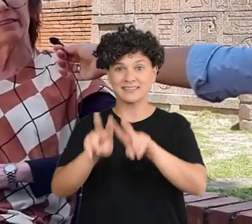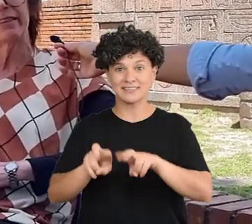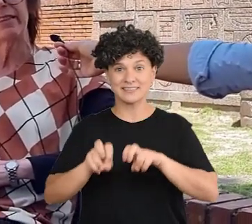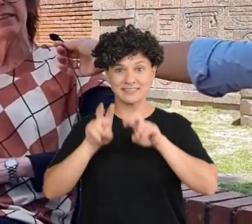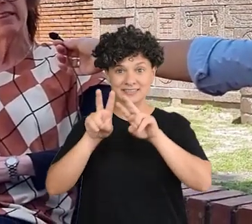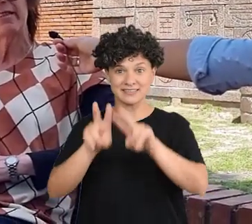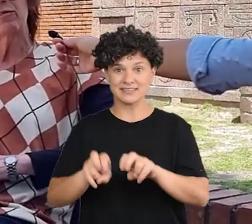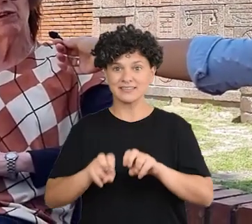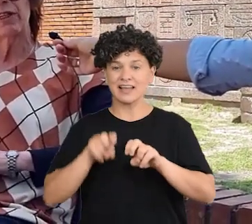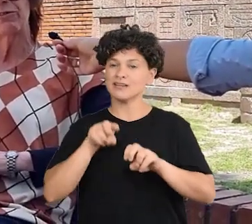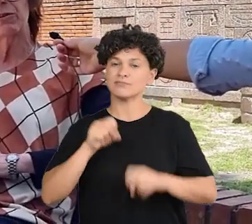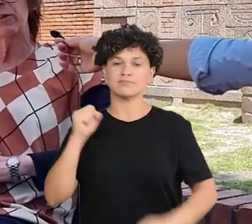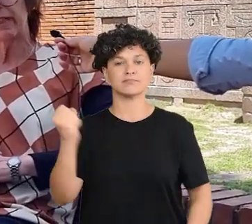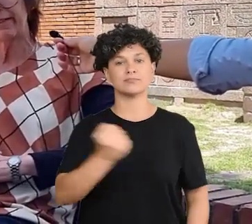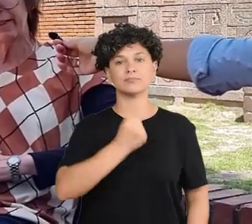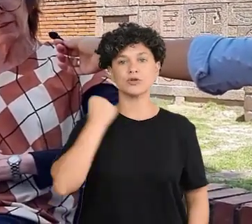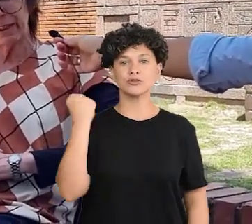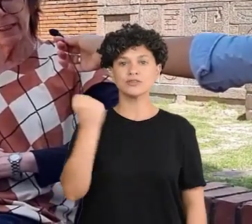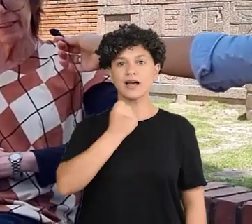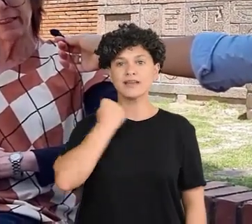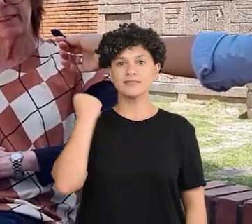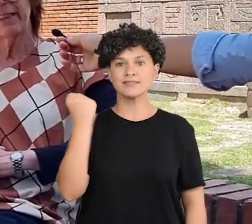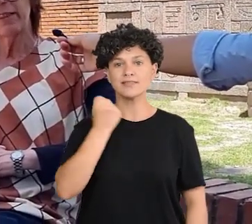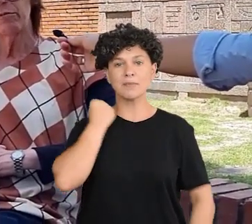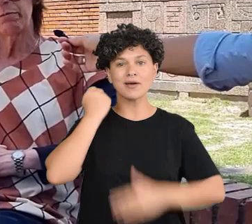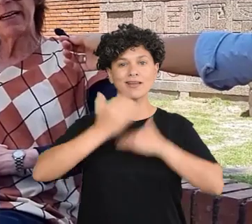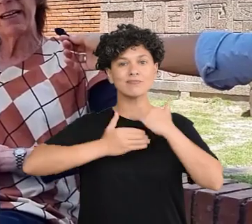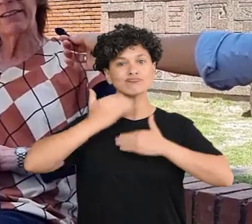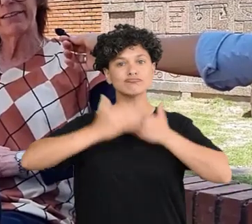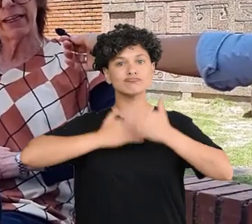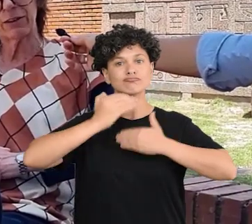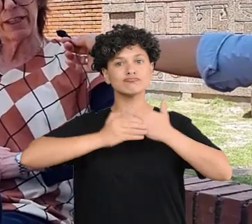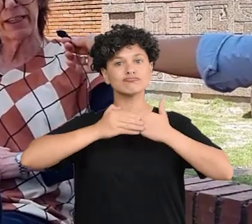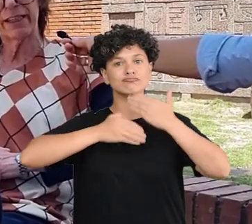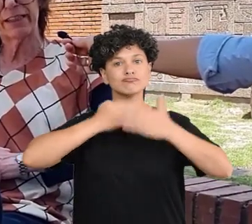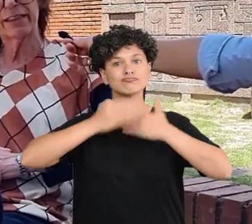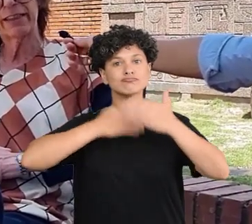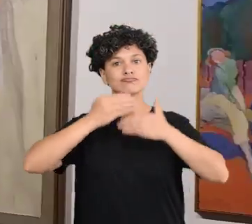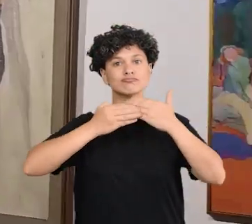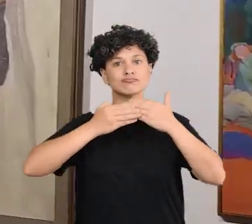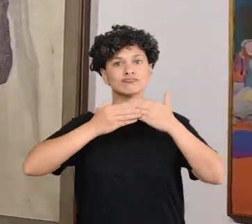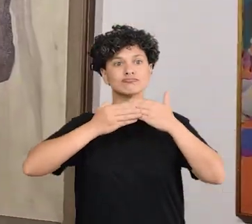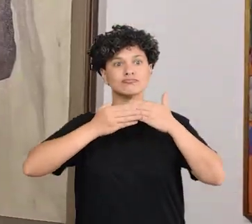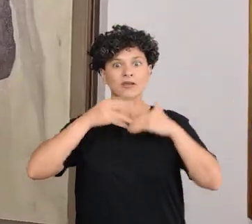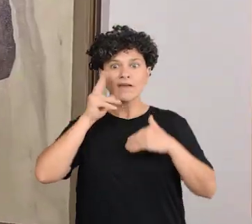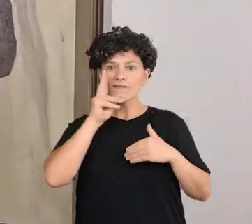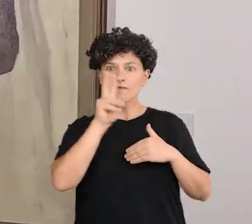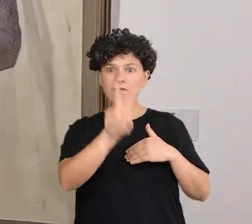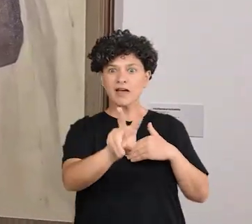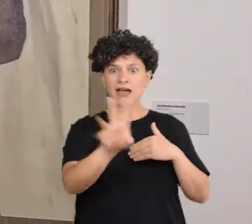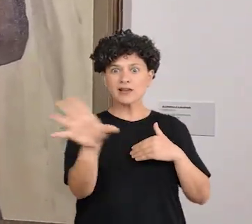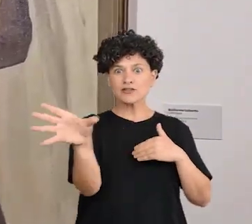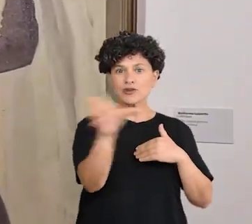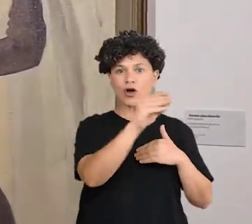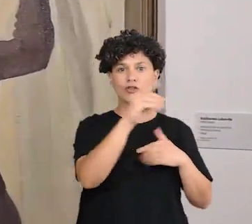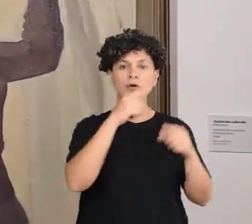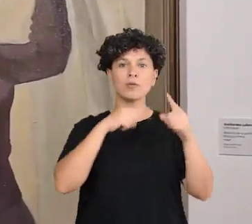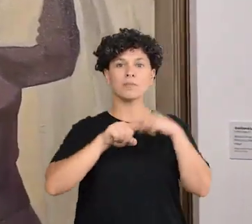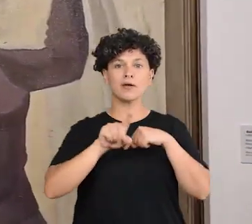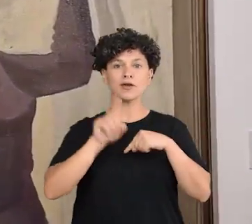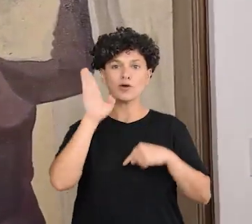quinta, fue fundacional para desarrollar el ojo sin